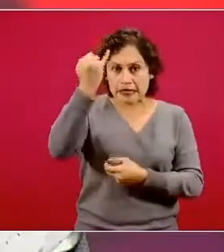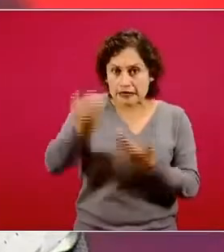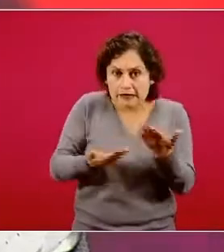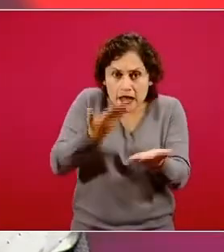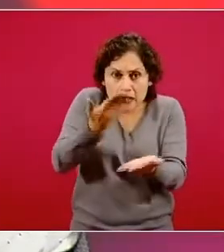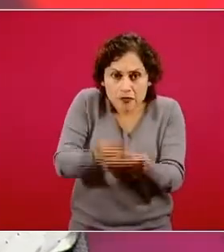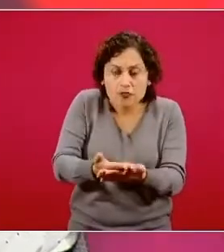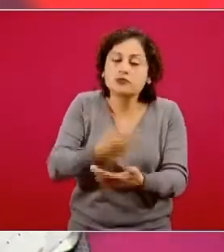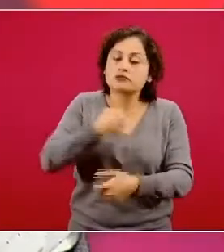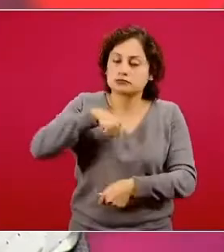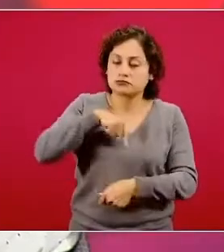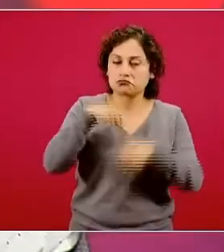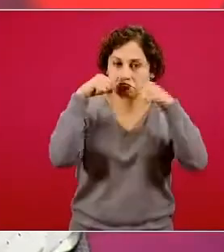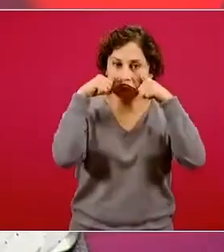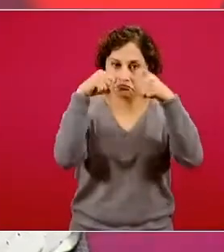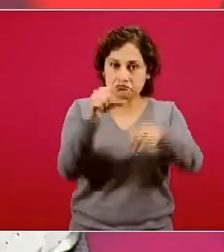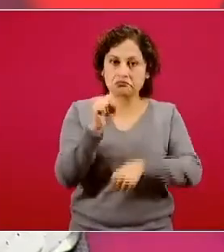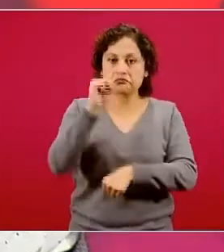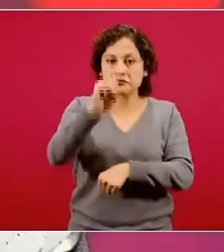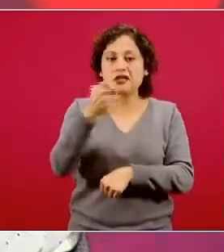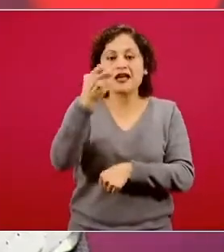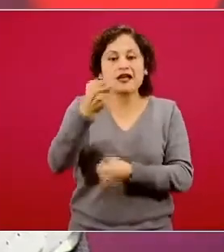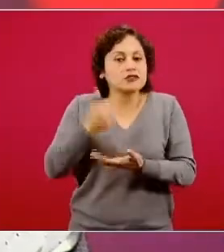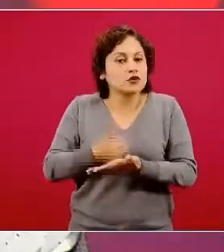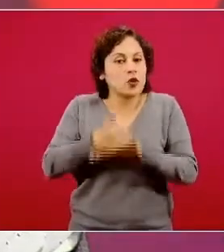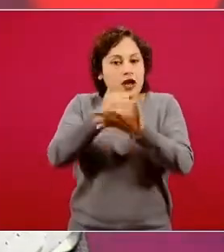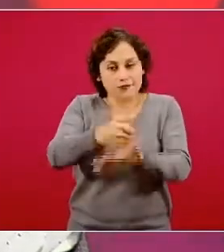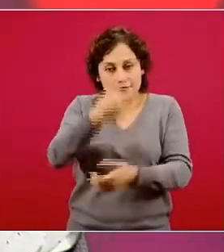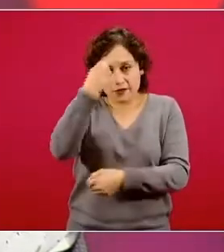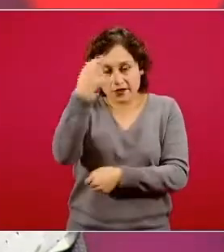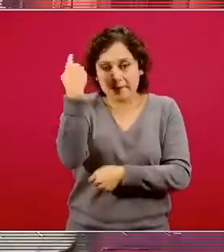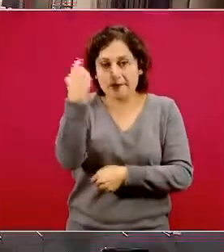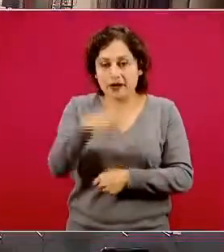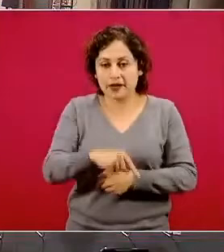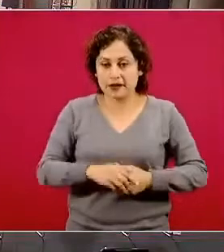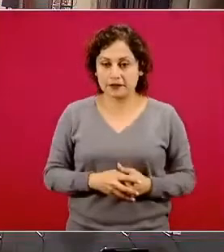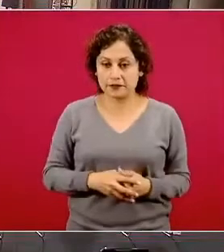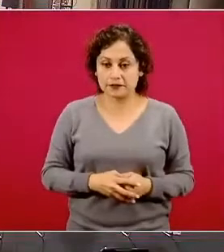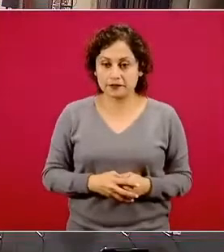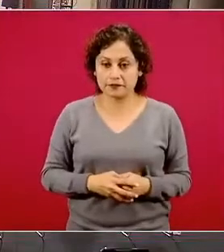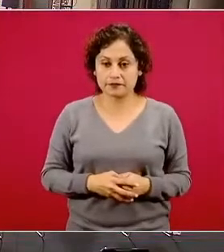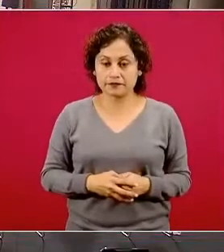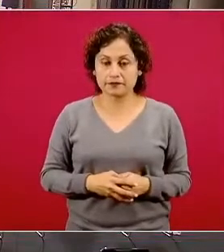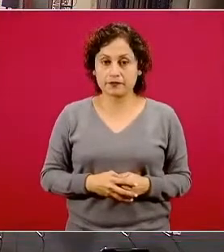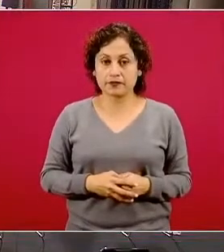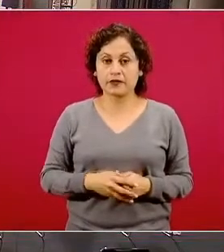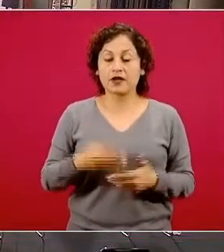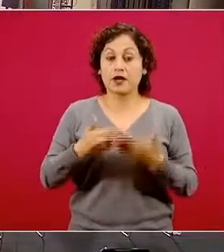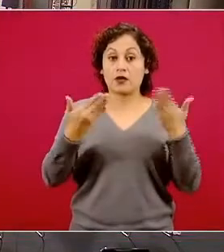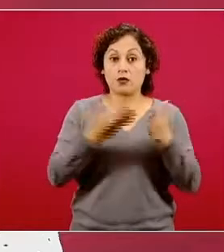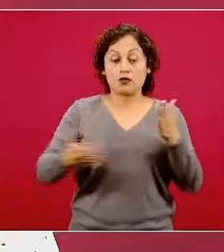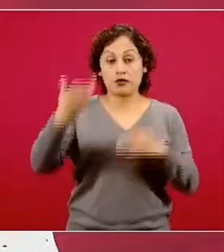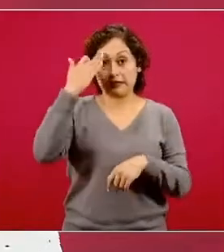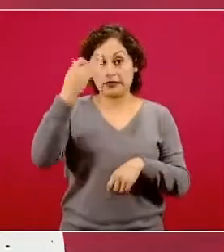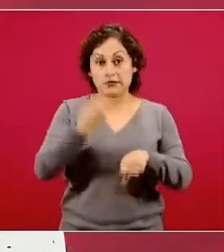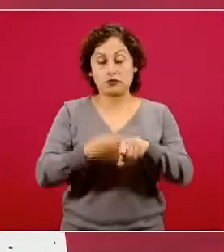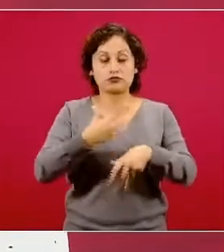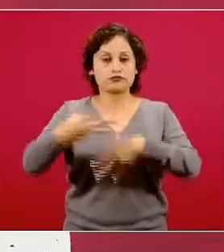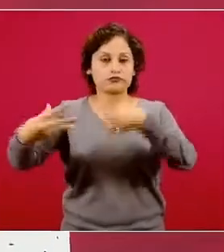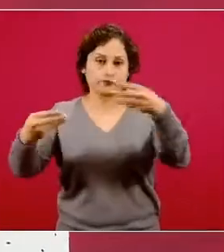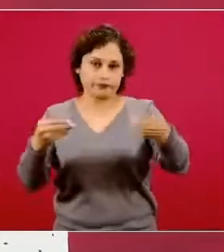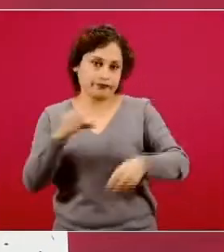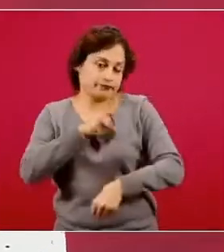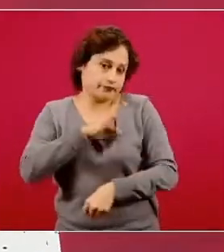puedan servir para mejorar la atención de la epidemia. Sobre el regreso